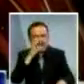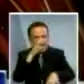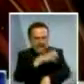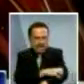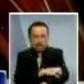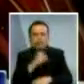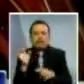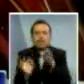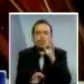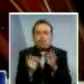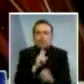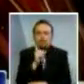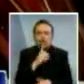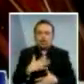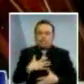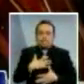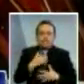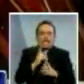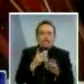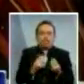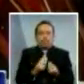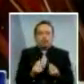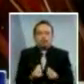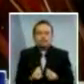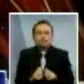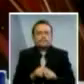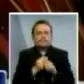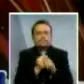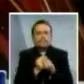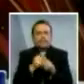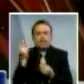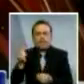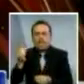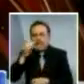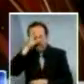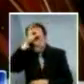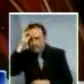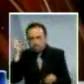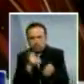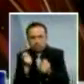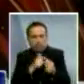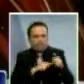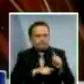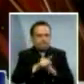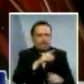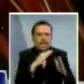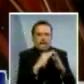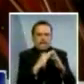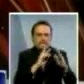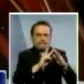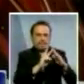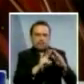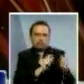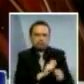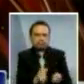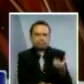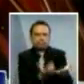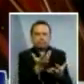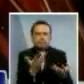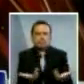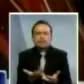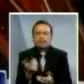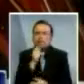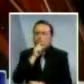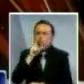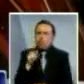los jueces no se sientan atemorizados, para que los comuneros no vayan a incendiar la casa de un vecino común? ¿Cuál es lo que hasta